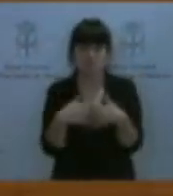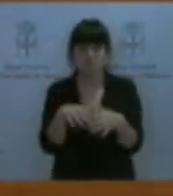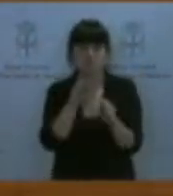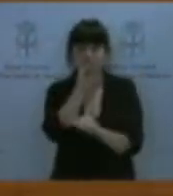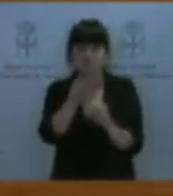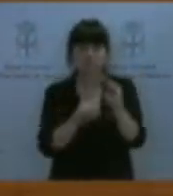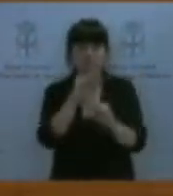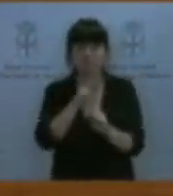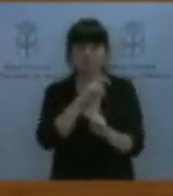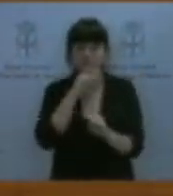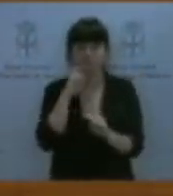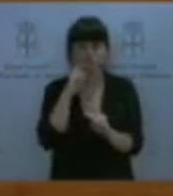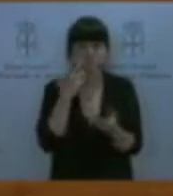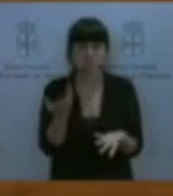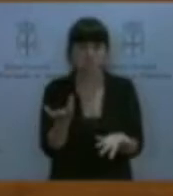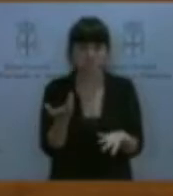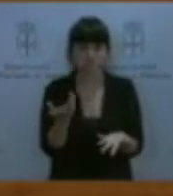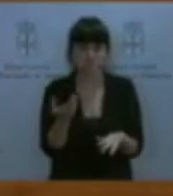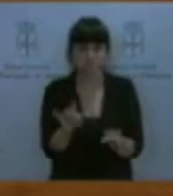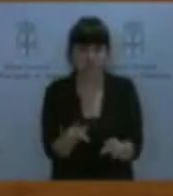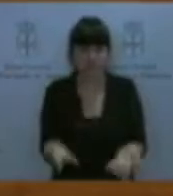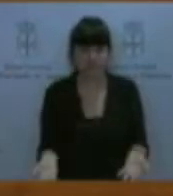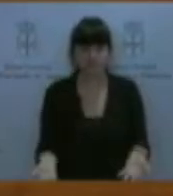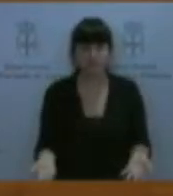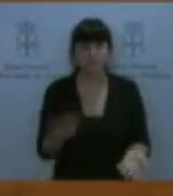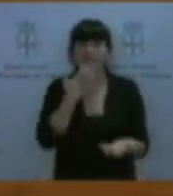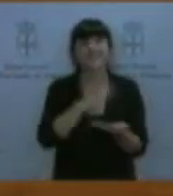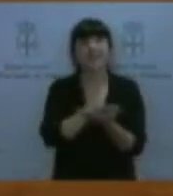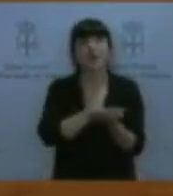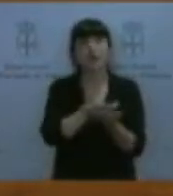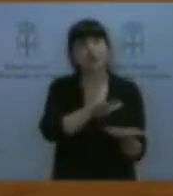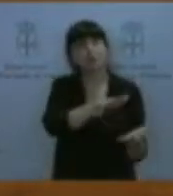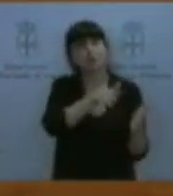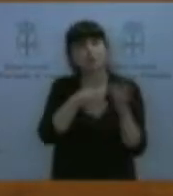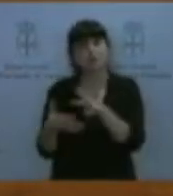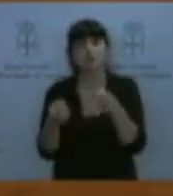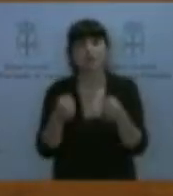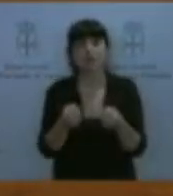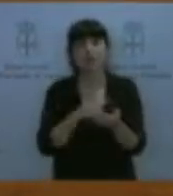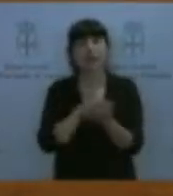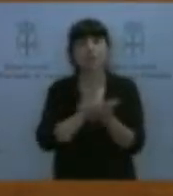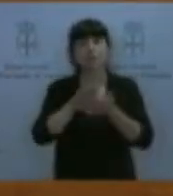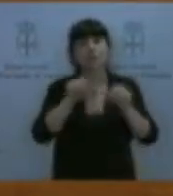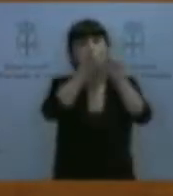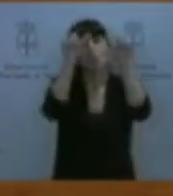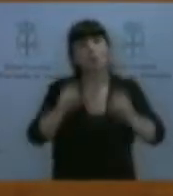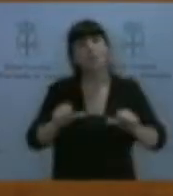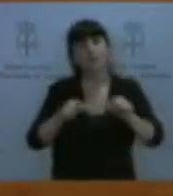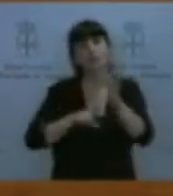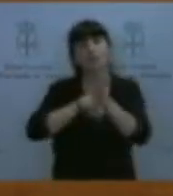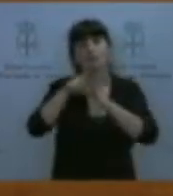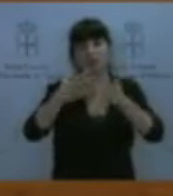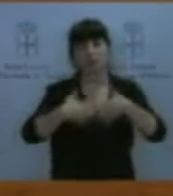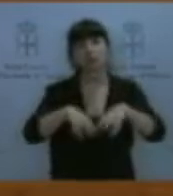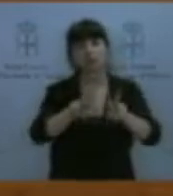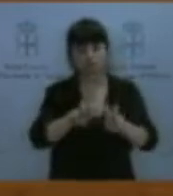necesario. Cuando hablamos de transición energética, hablamos de nuevos modelos de desarrollo industrial, de nuevas formas de economía, de